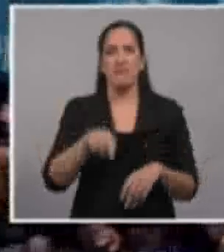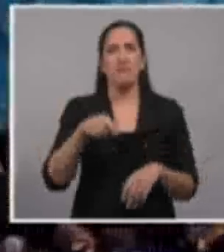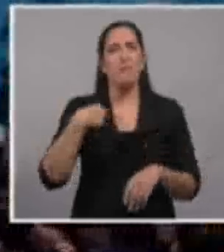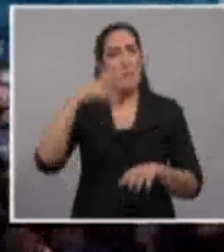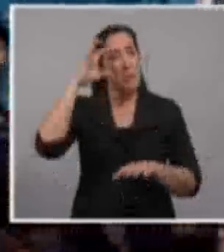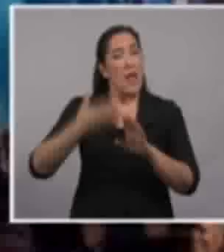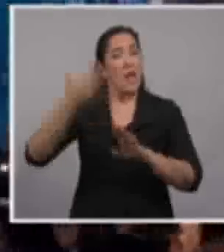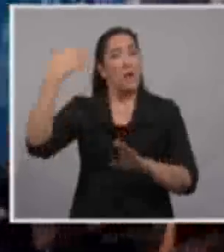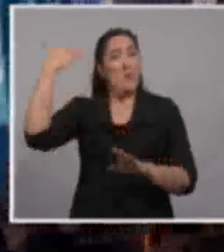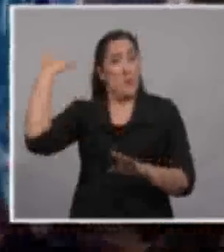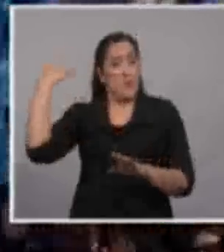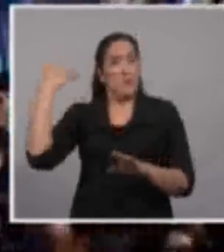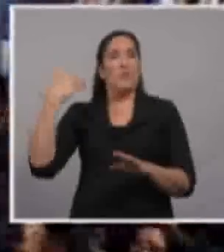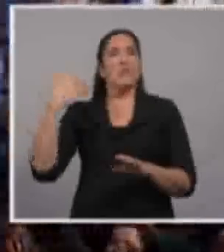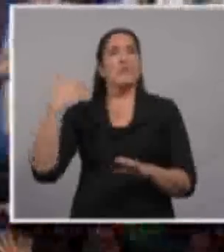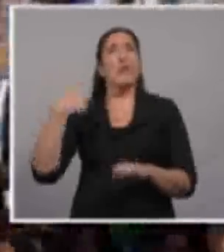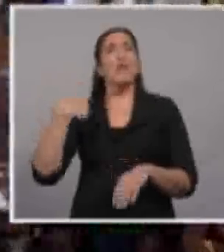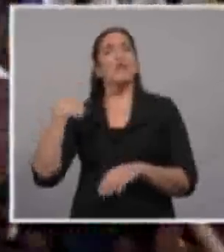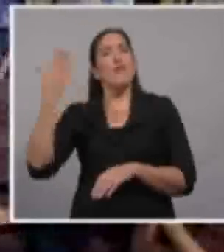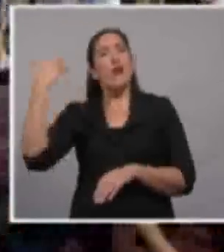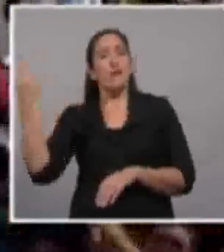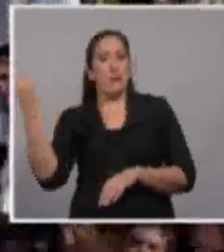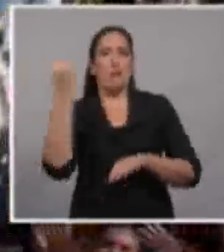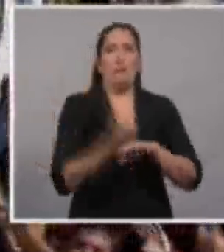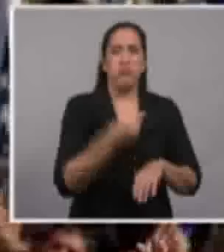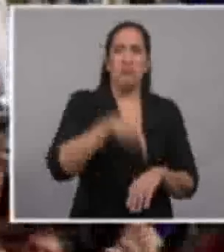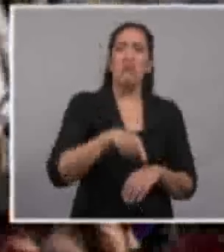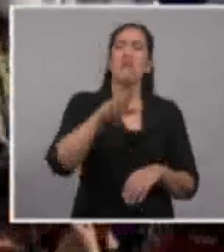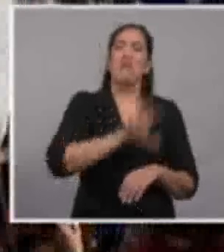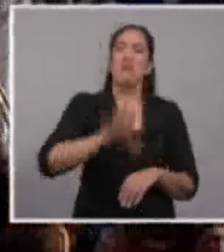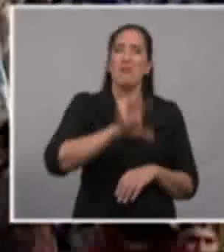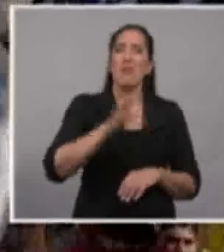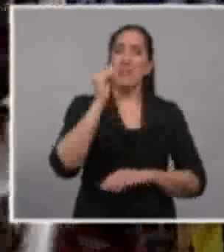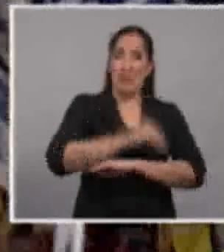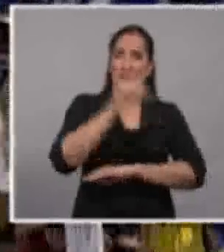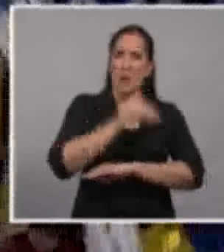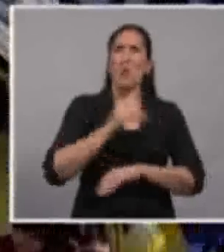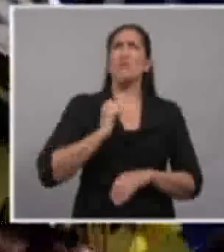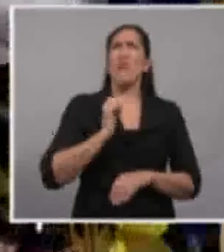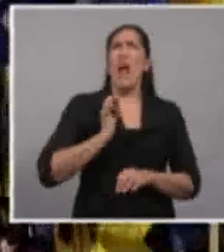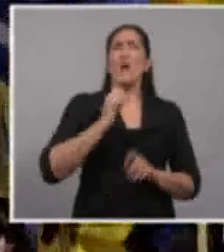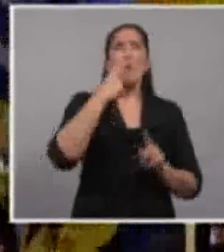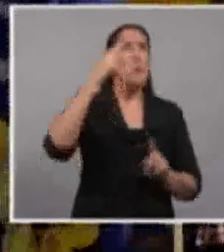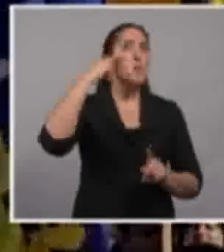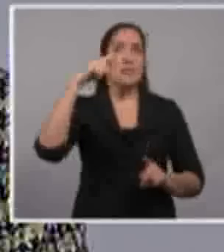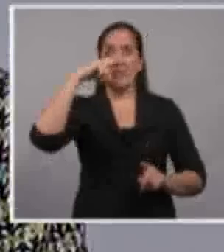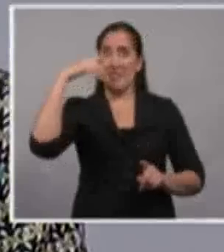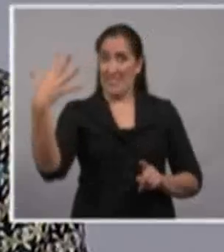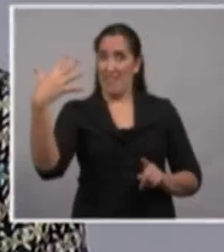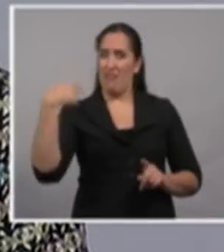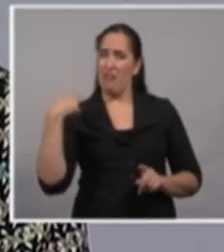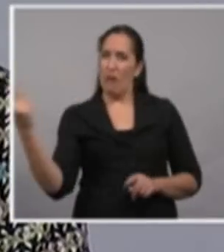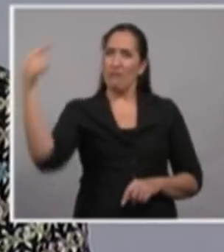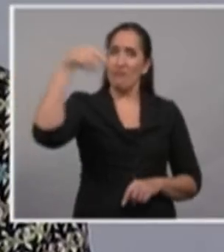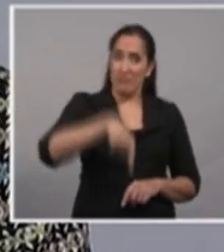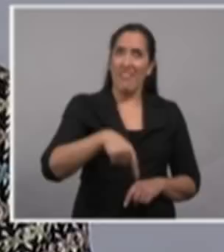cuando llegué a Santa Cruz en el año 75 a conocer a